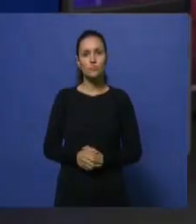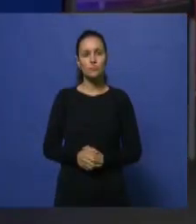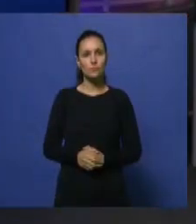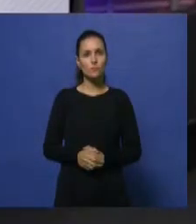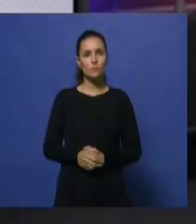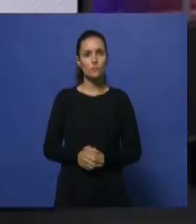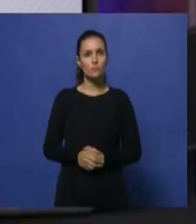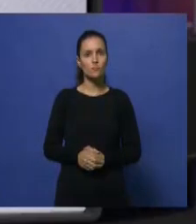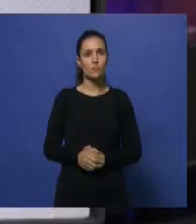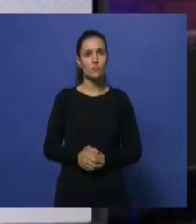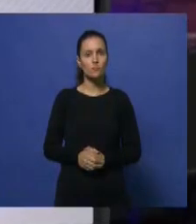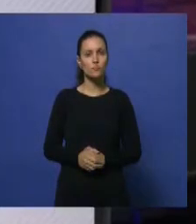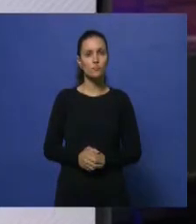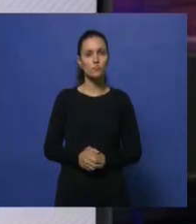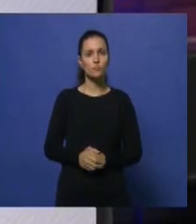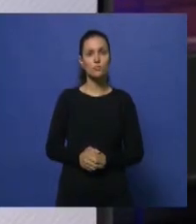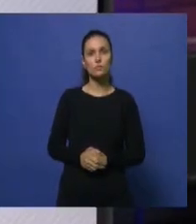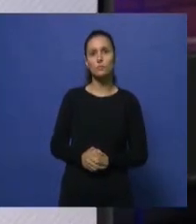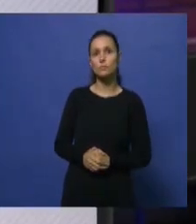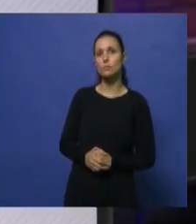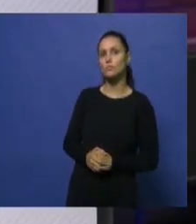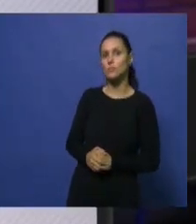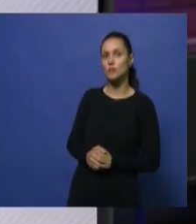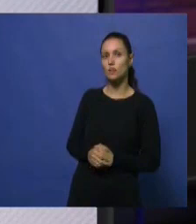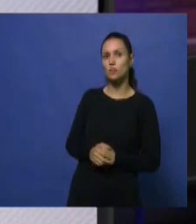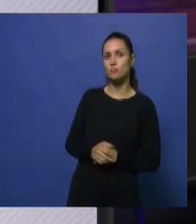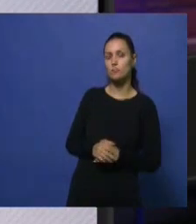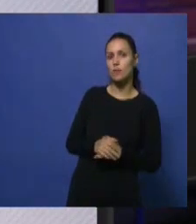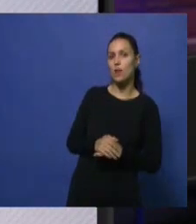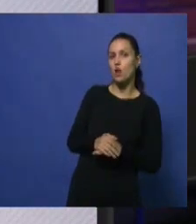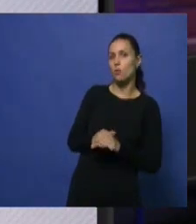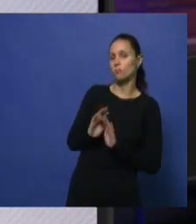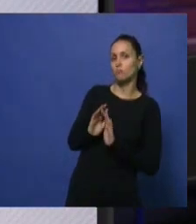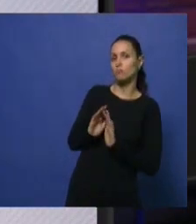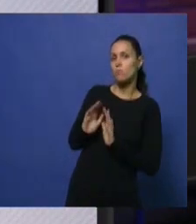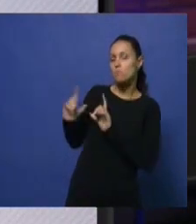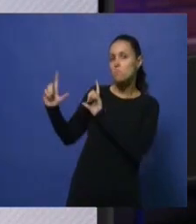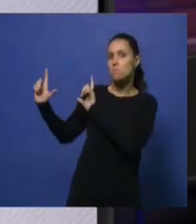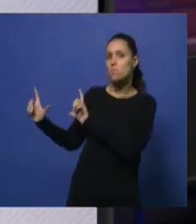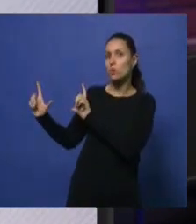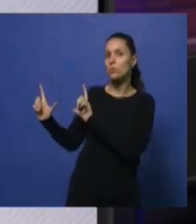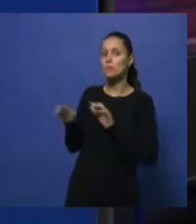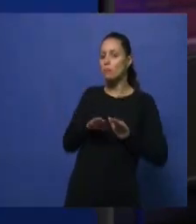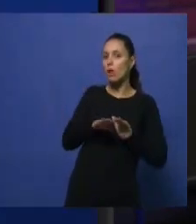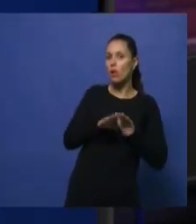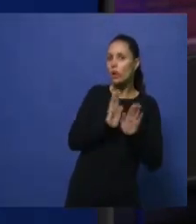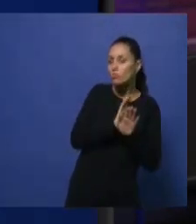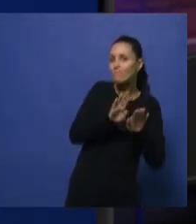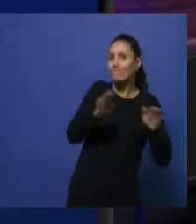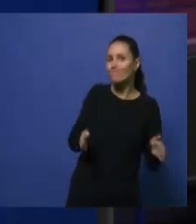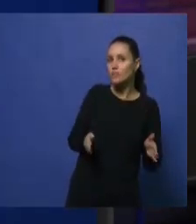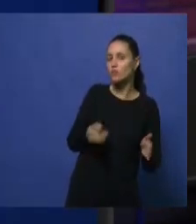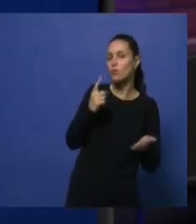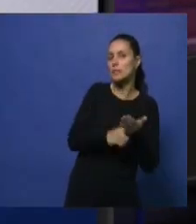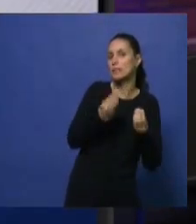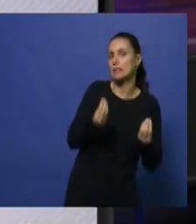no literalmente pero nos trajiste virtualmente el escritorio para mostrarnos si se define el escritorio lo que puede pasar exactamente si antes que